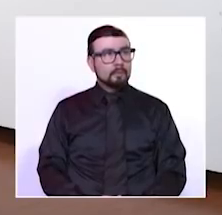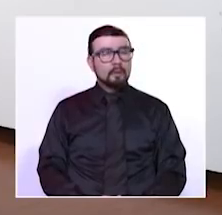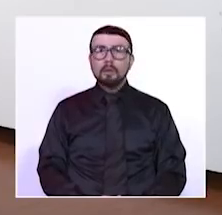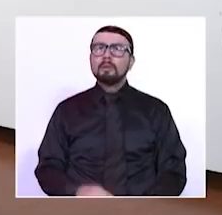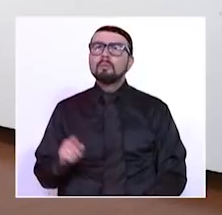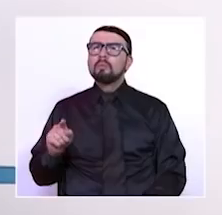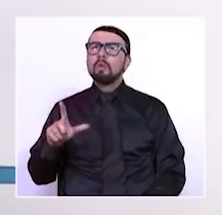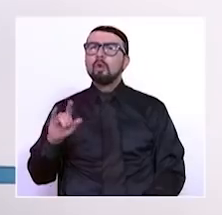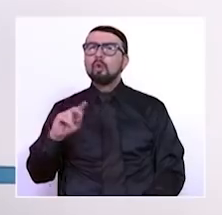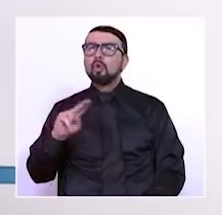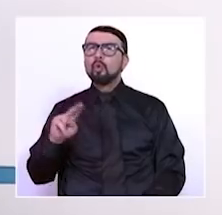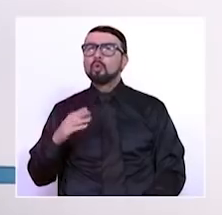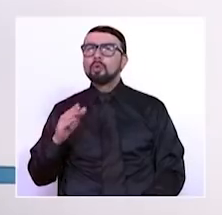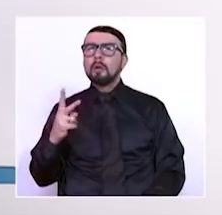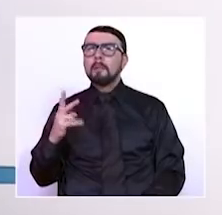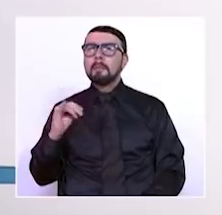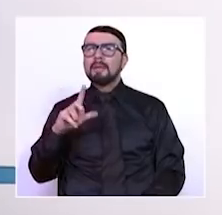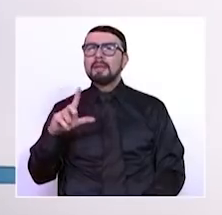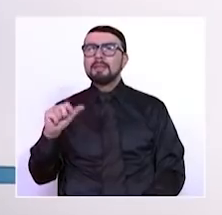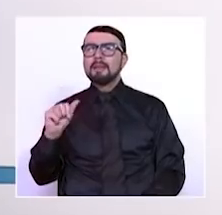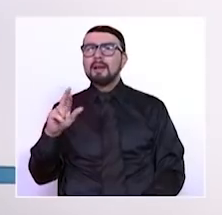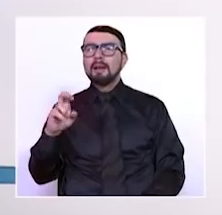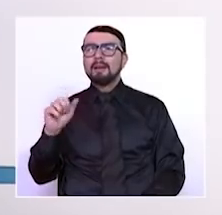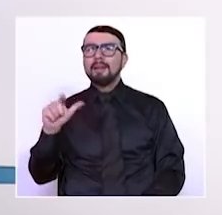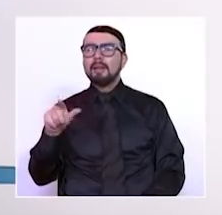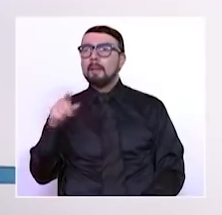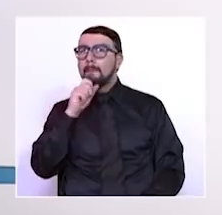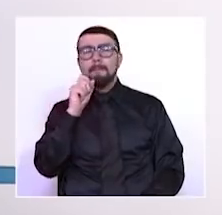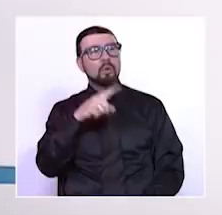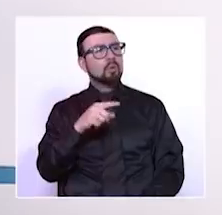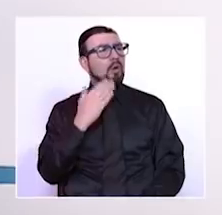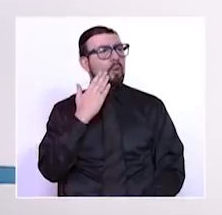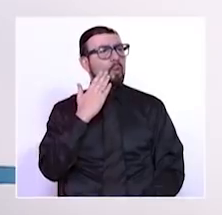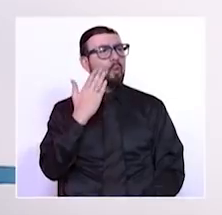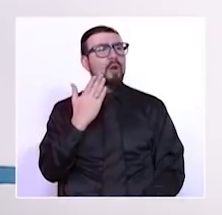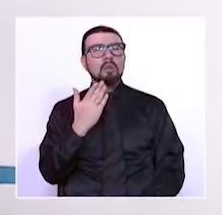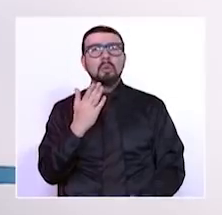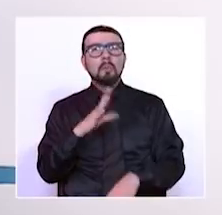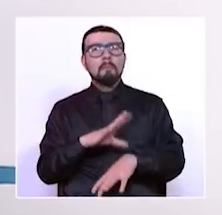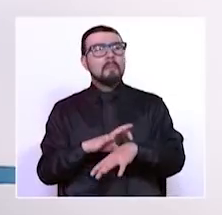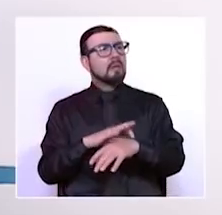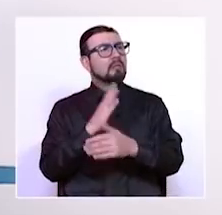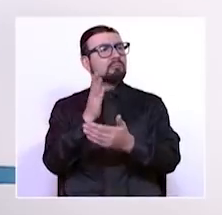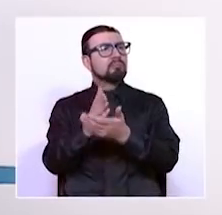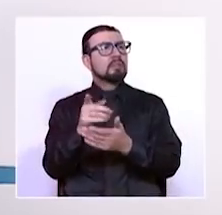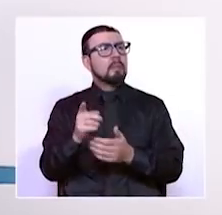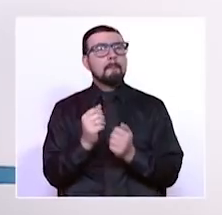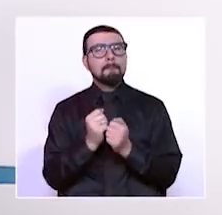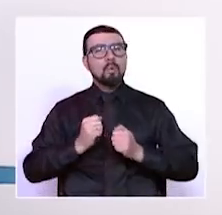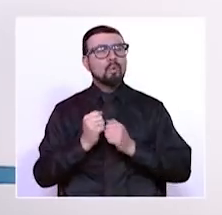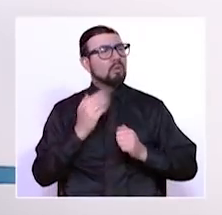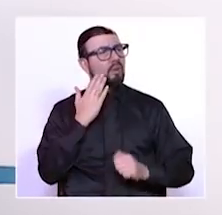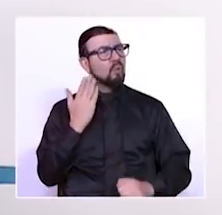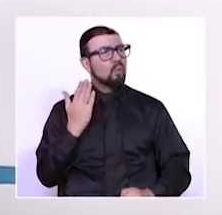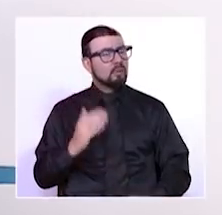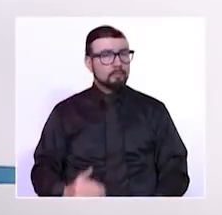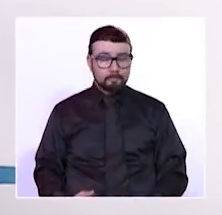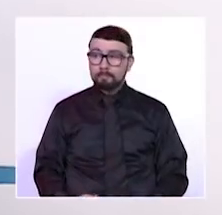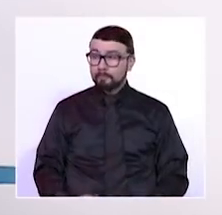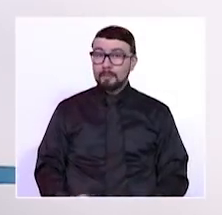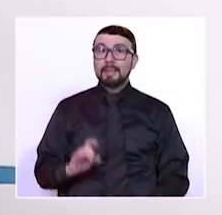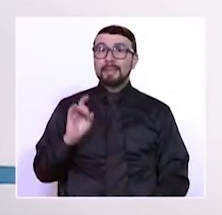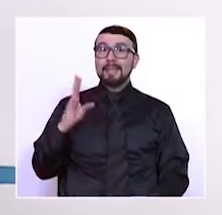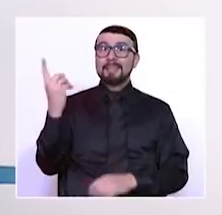Pregunta Luz Villarreal que cuándo estará el grupo de médicos en Bogotá. En 15 días